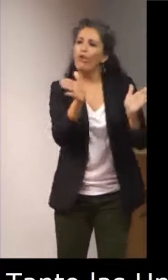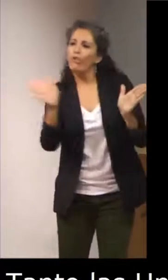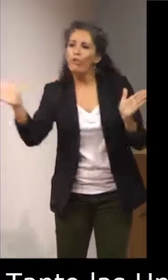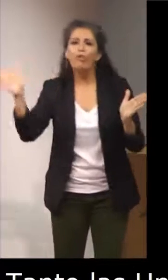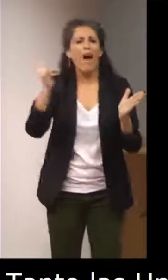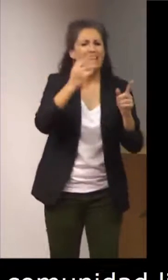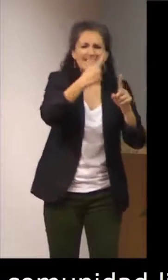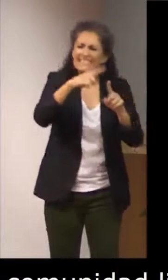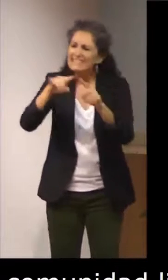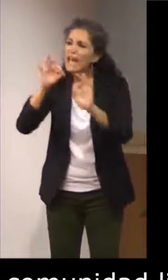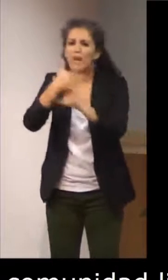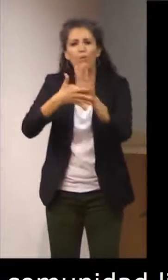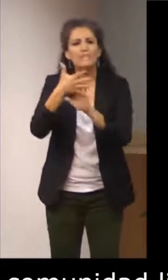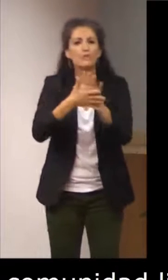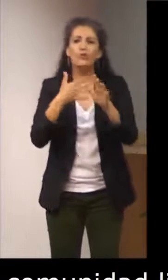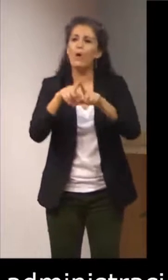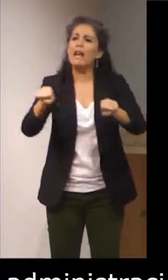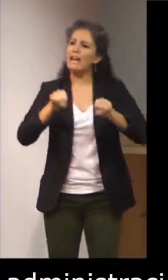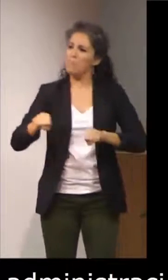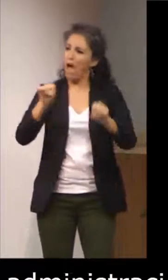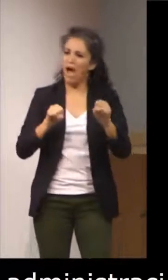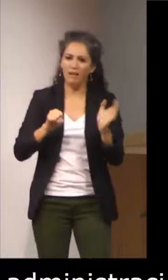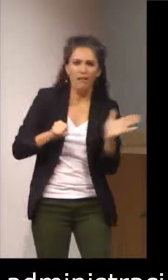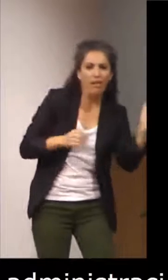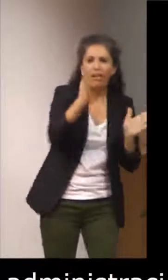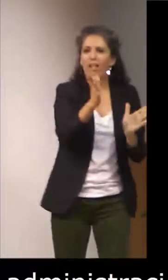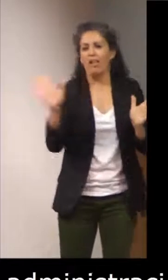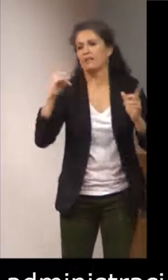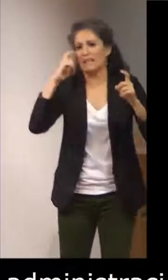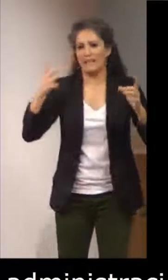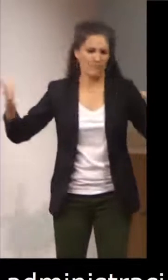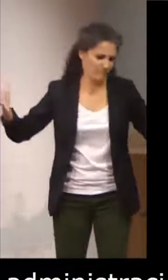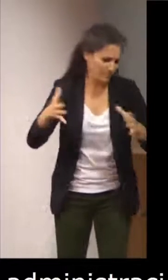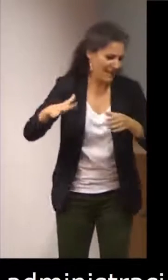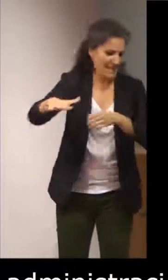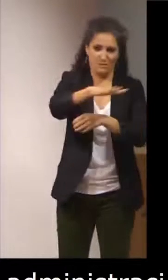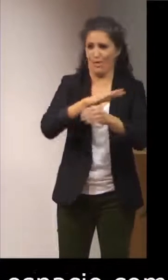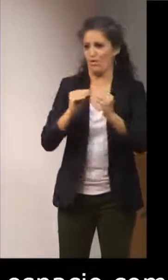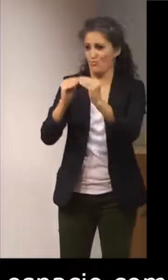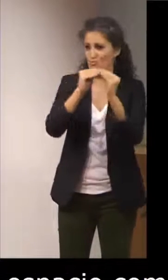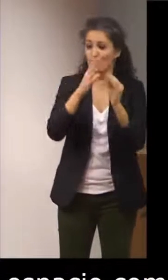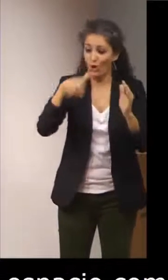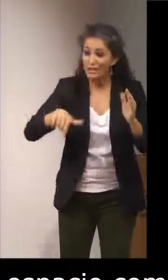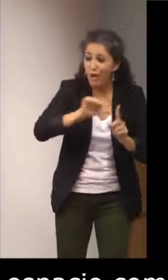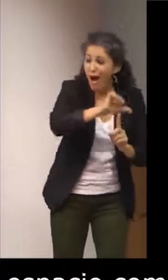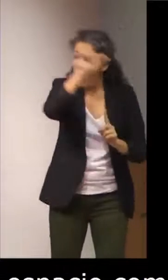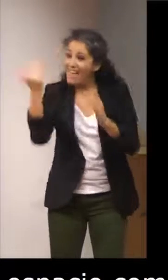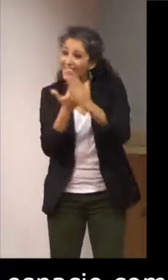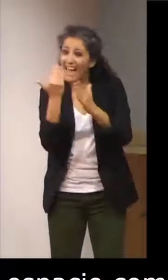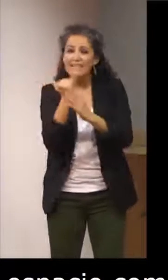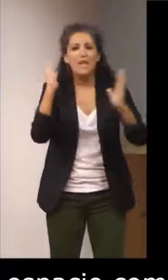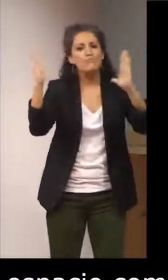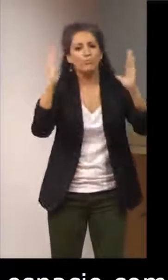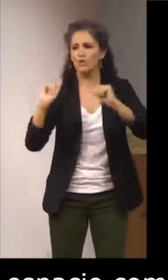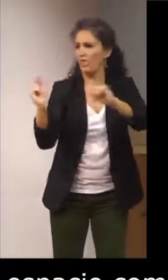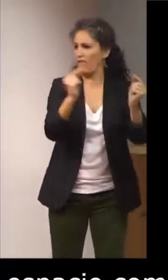común, evitando llevar líneas distintas, remar en distintos caminos